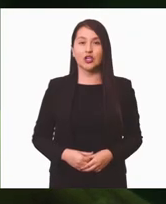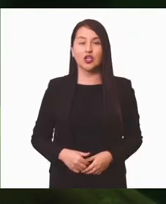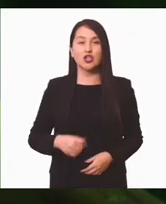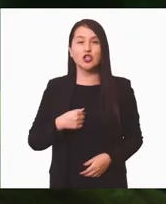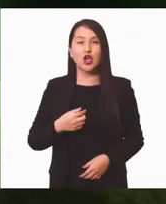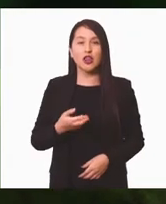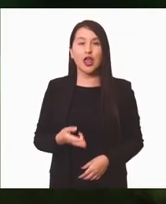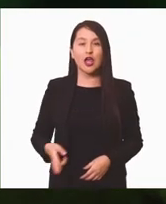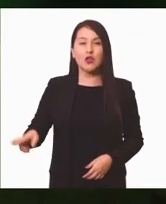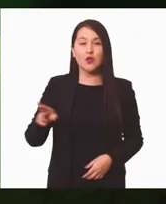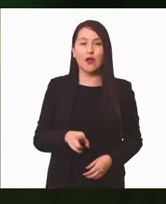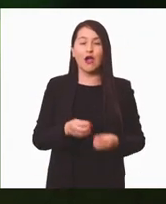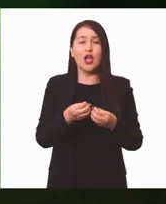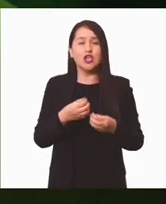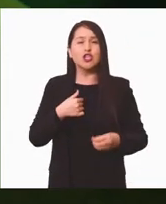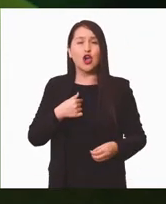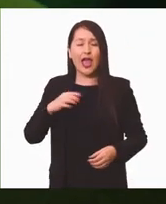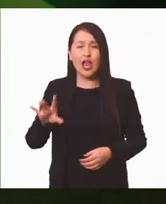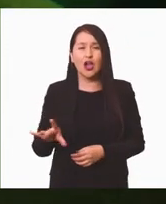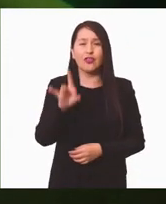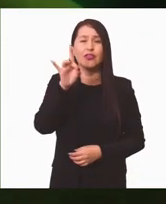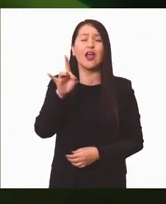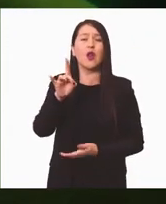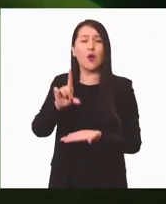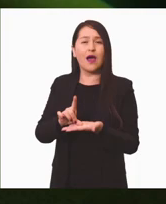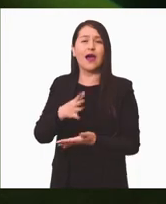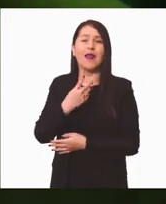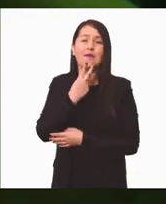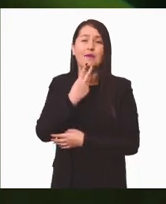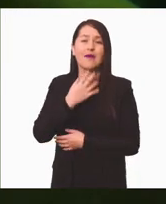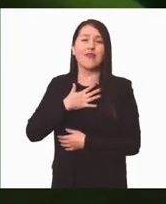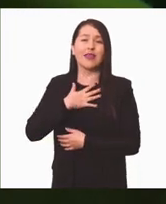Soy un tuto de nuevo. Encontré mi lugar en la vida.